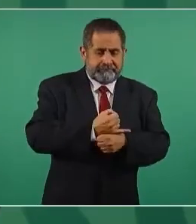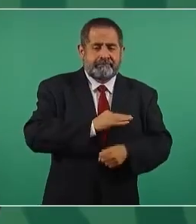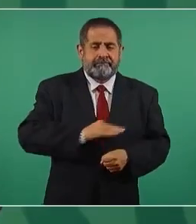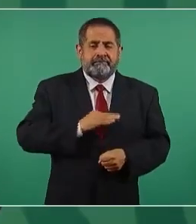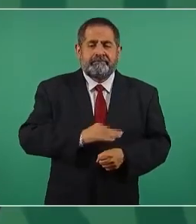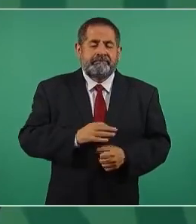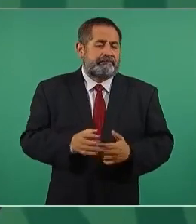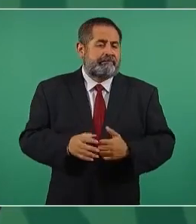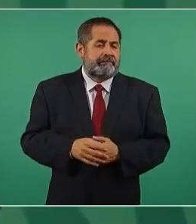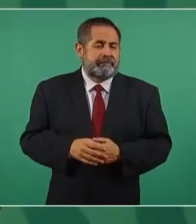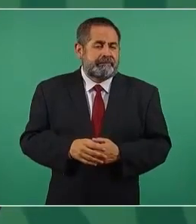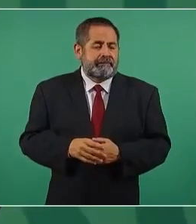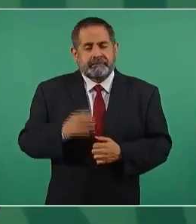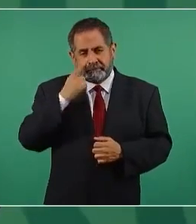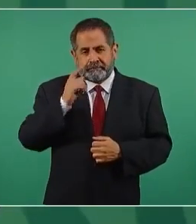acabamos de